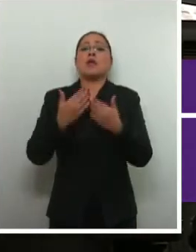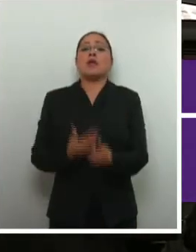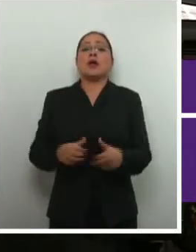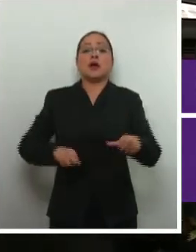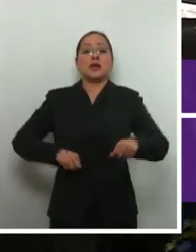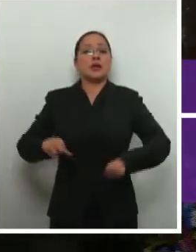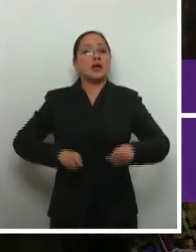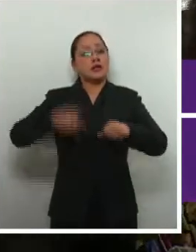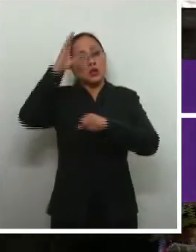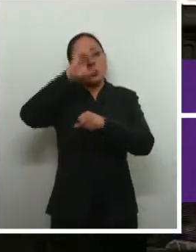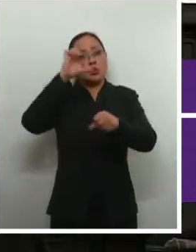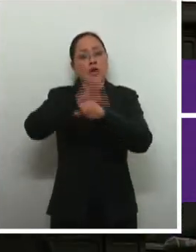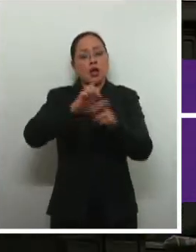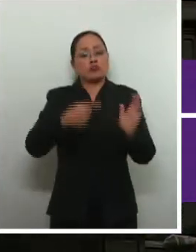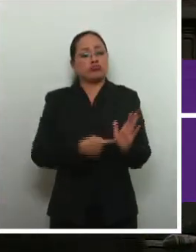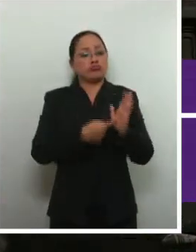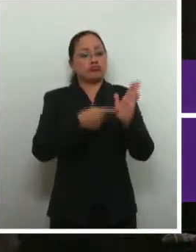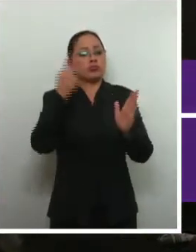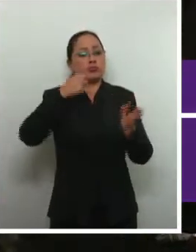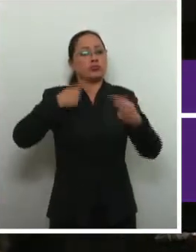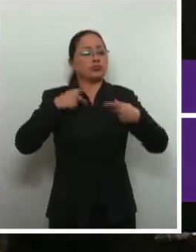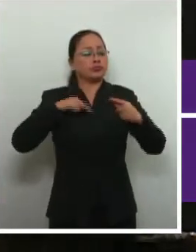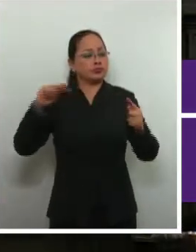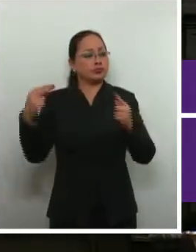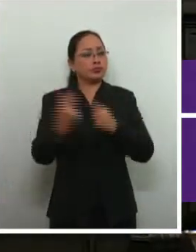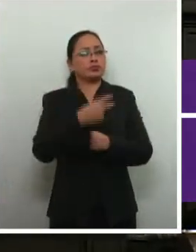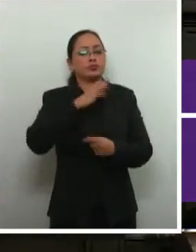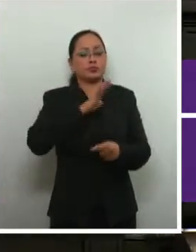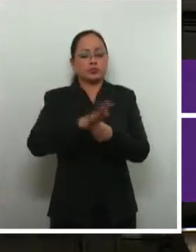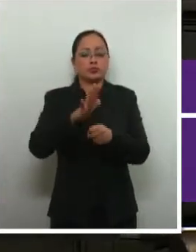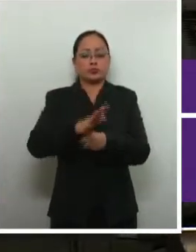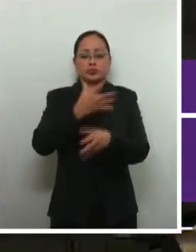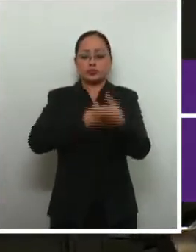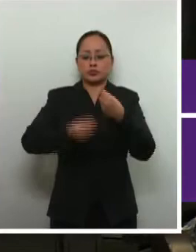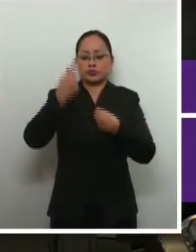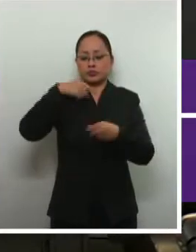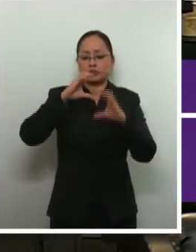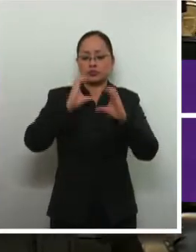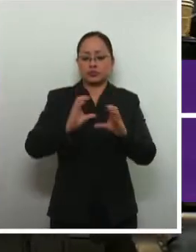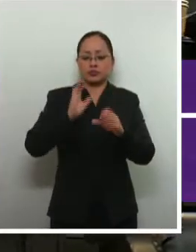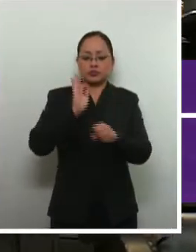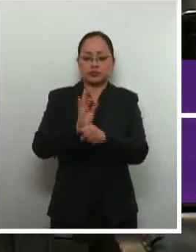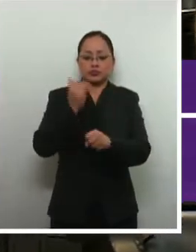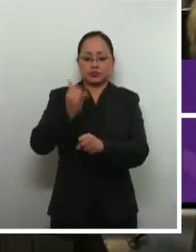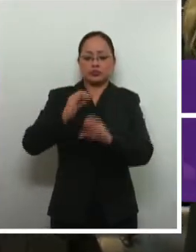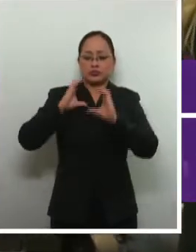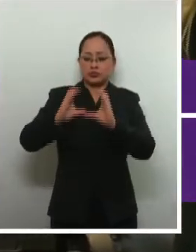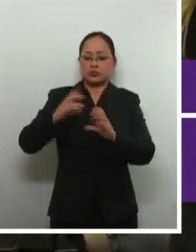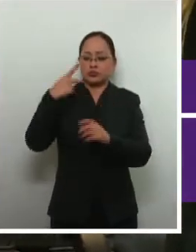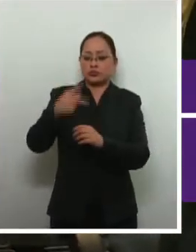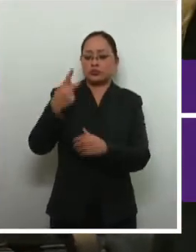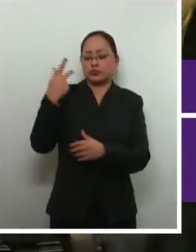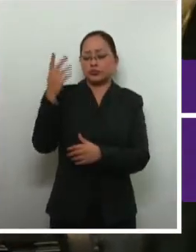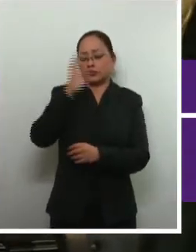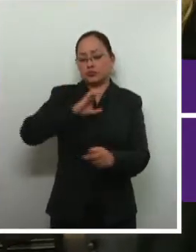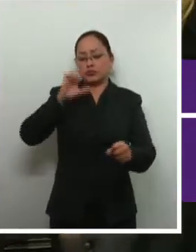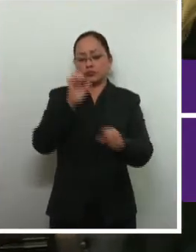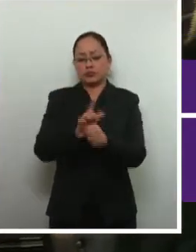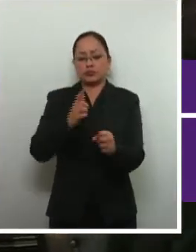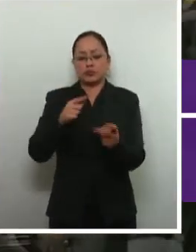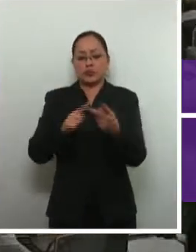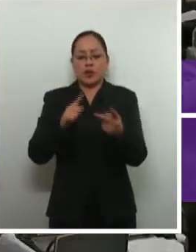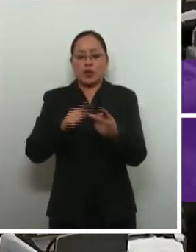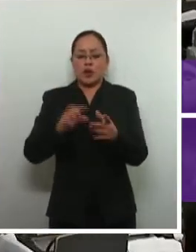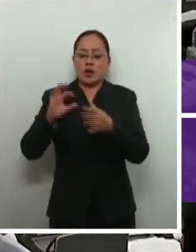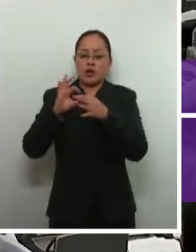actividades culturales y públicas que permitan financiar la preservación, protección y conservación de los bienes culturales,